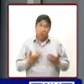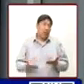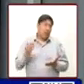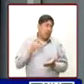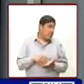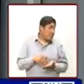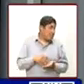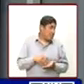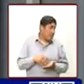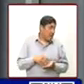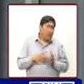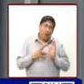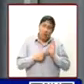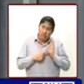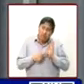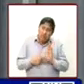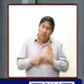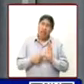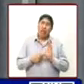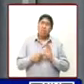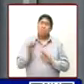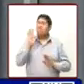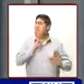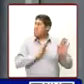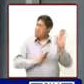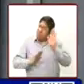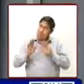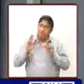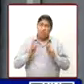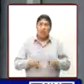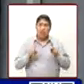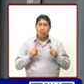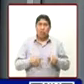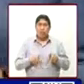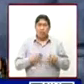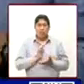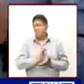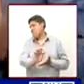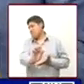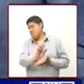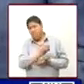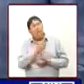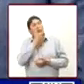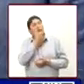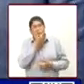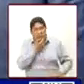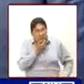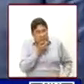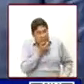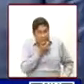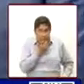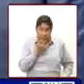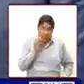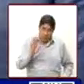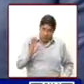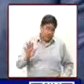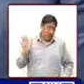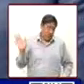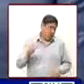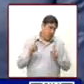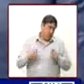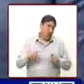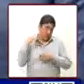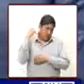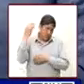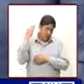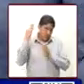más, mostraron su preocupación porque la gente los rechaza, los silba. Su hinchada, estás hablando. Claro, la hinchada